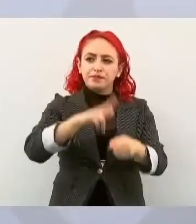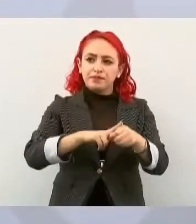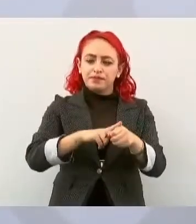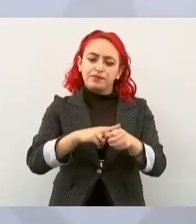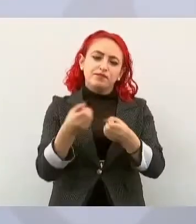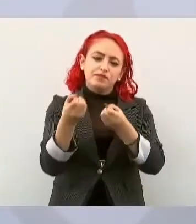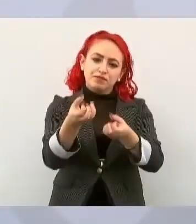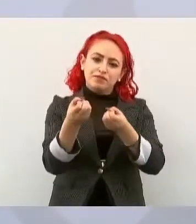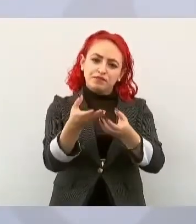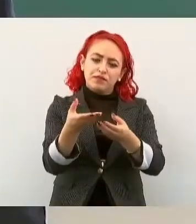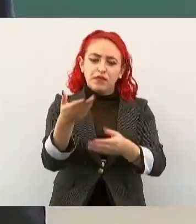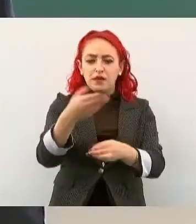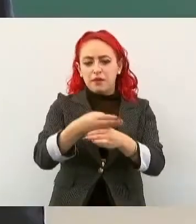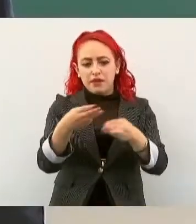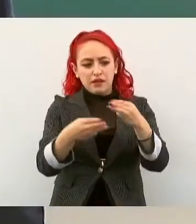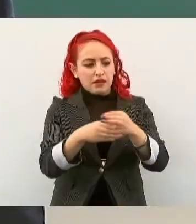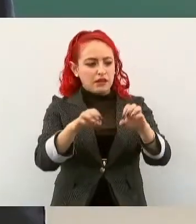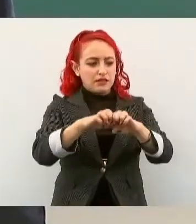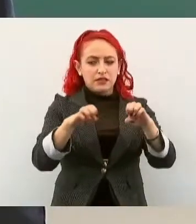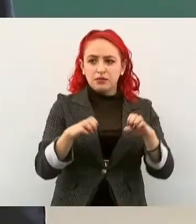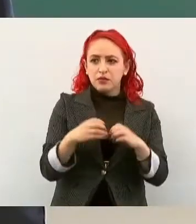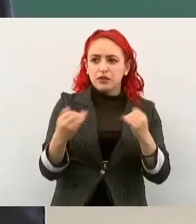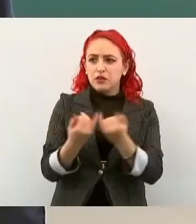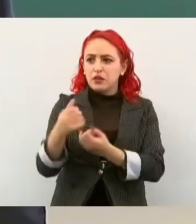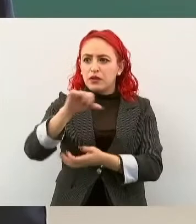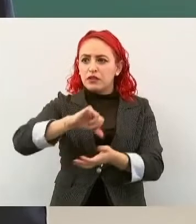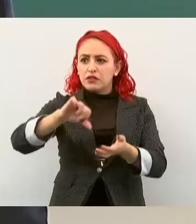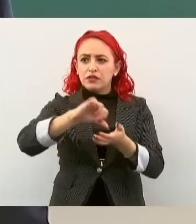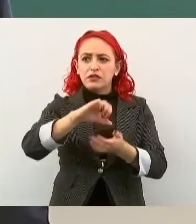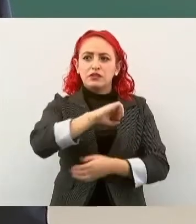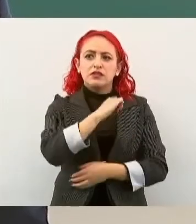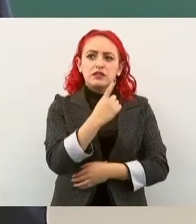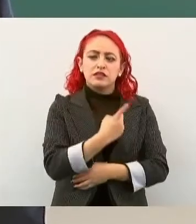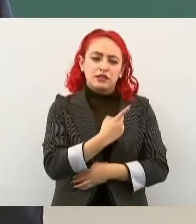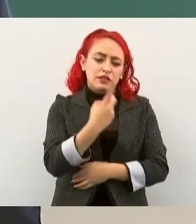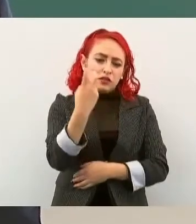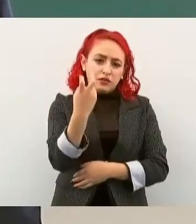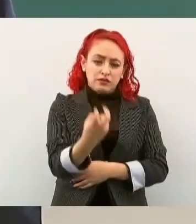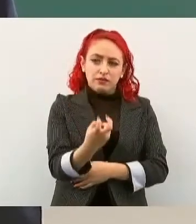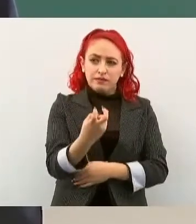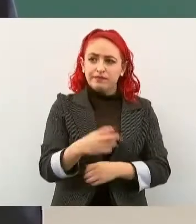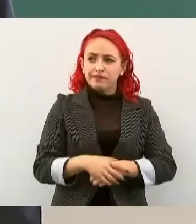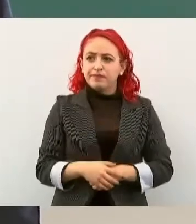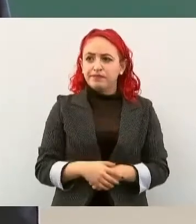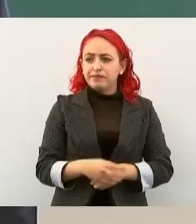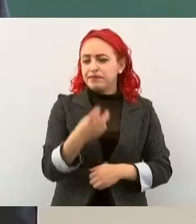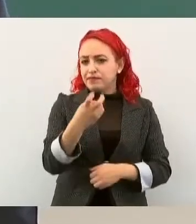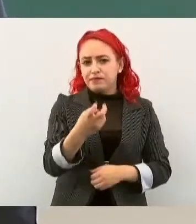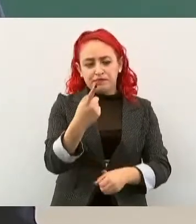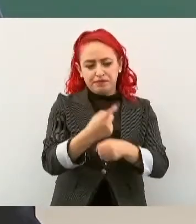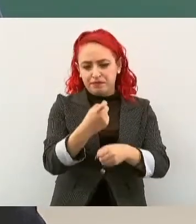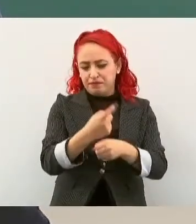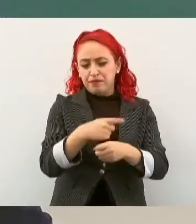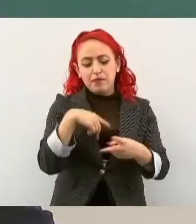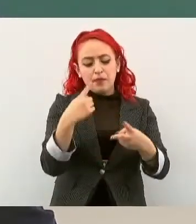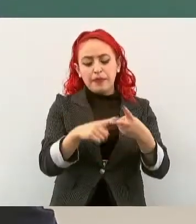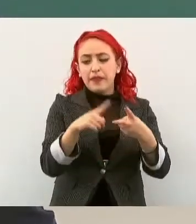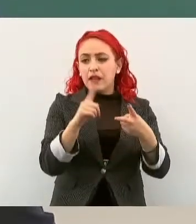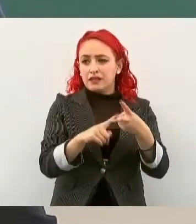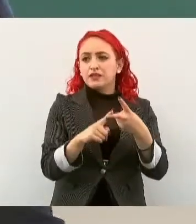hospitales y también los centros de salud. Eso es lo primero.